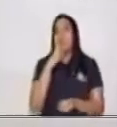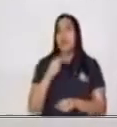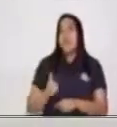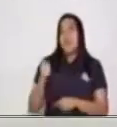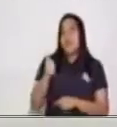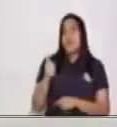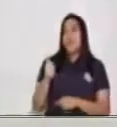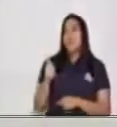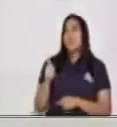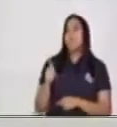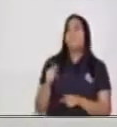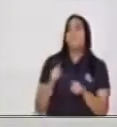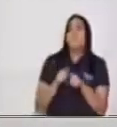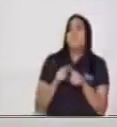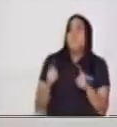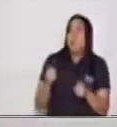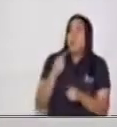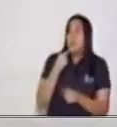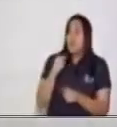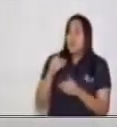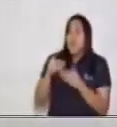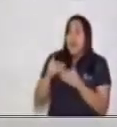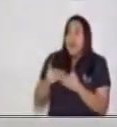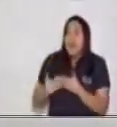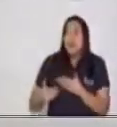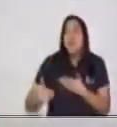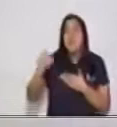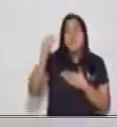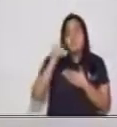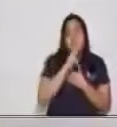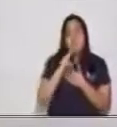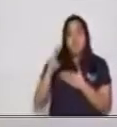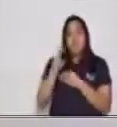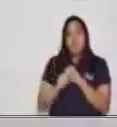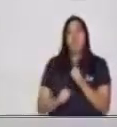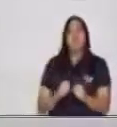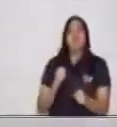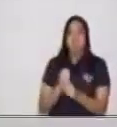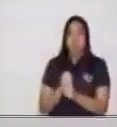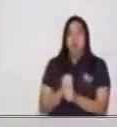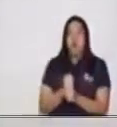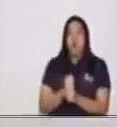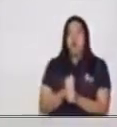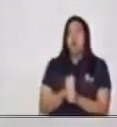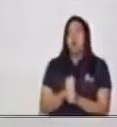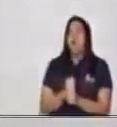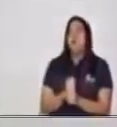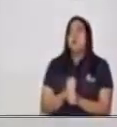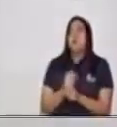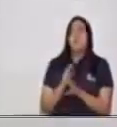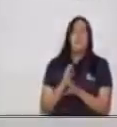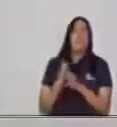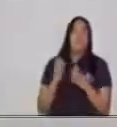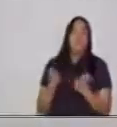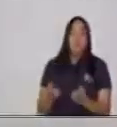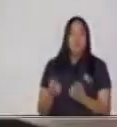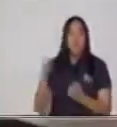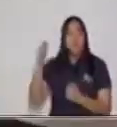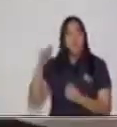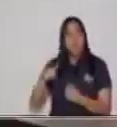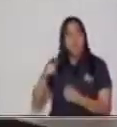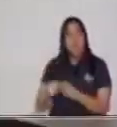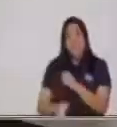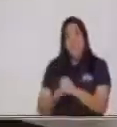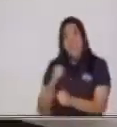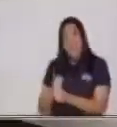condición ahí, dentro de 22 años. Ya relacionamos esto, dentro de 22 años. Entonces, las edades actuales